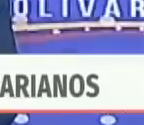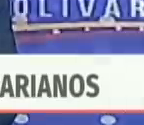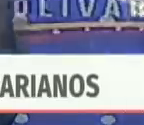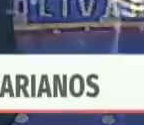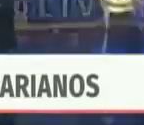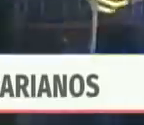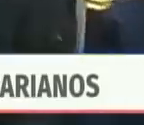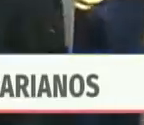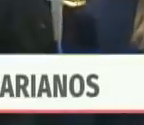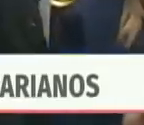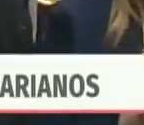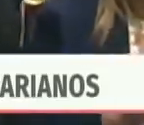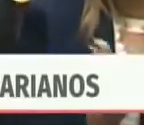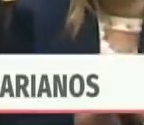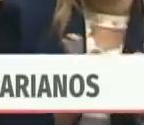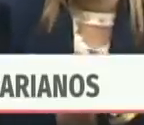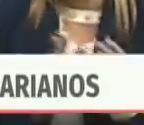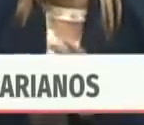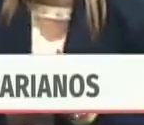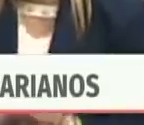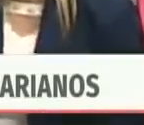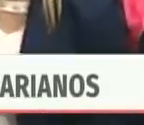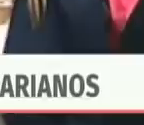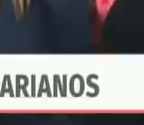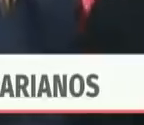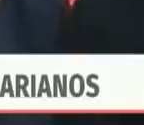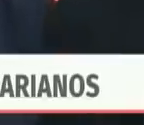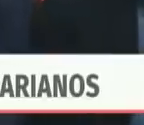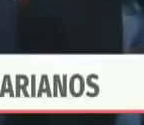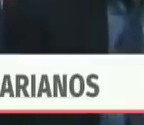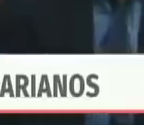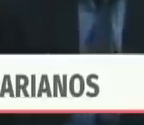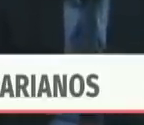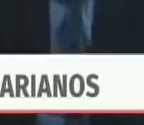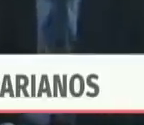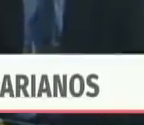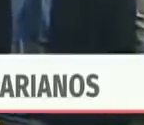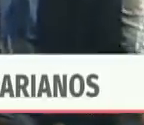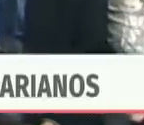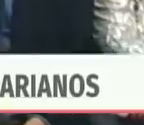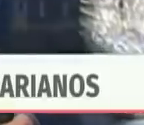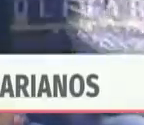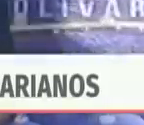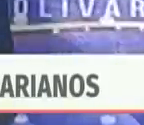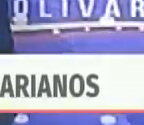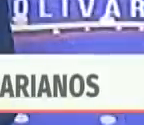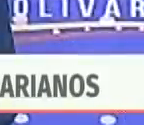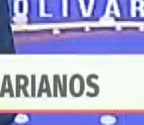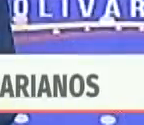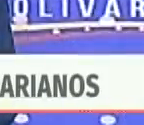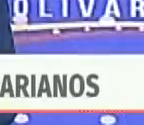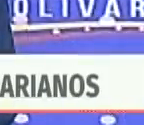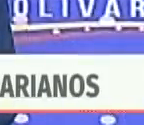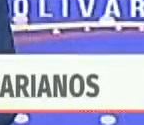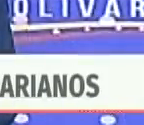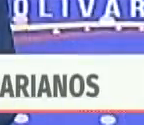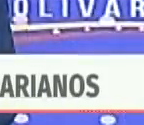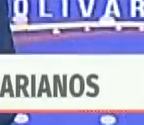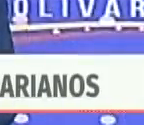Mosca, pues. Yo he autorizado, como ustedes saben, apuestas